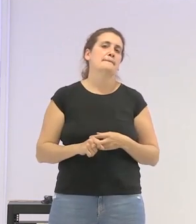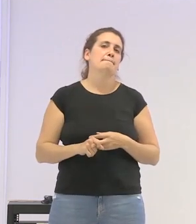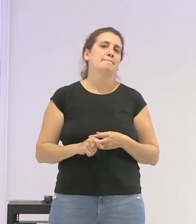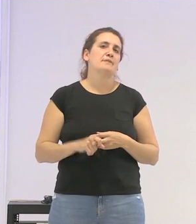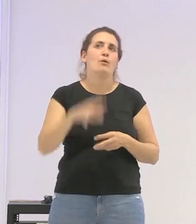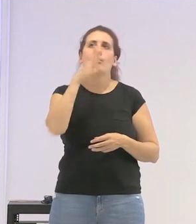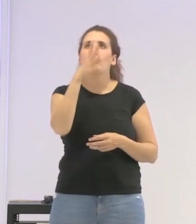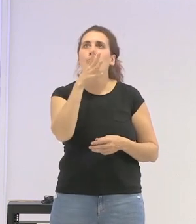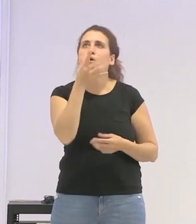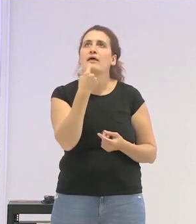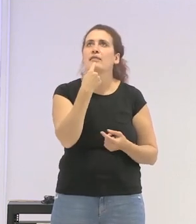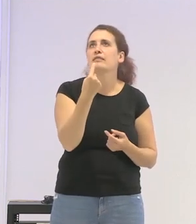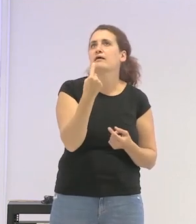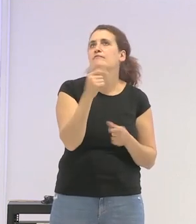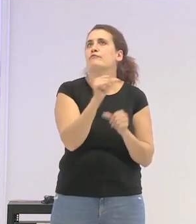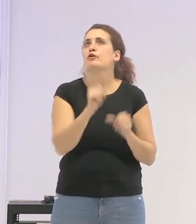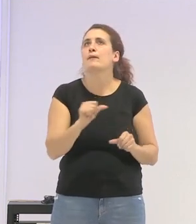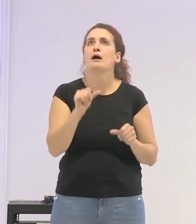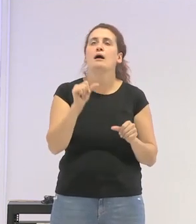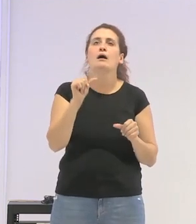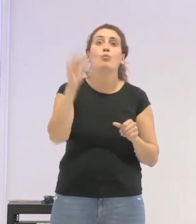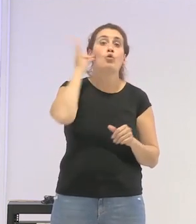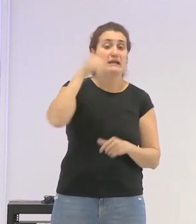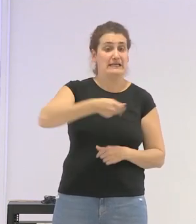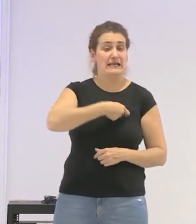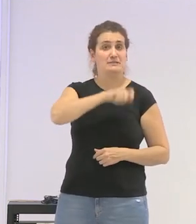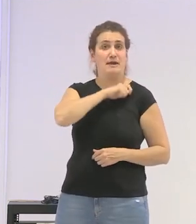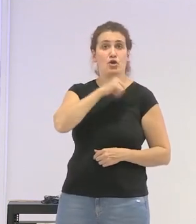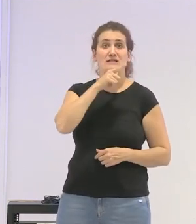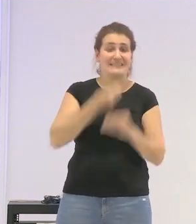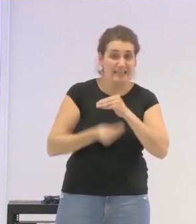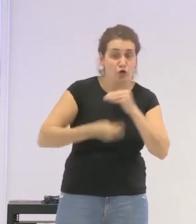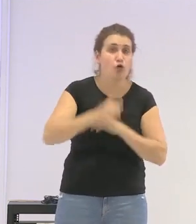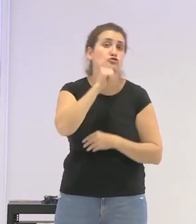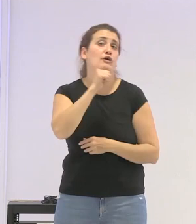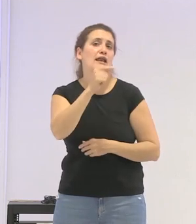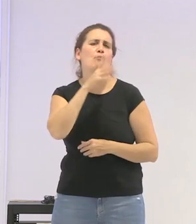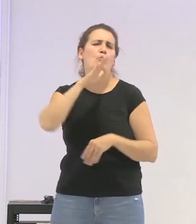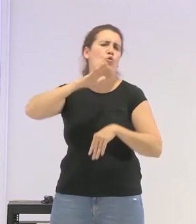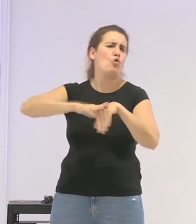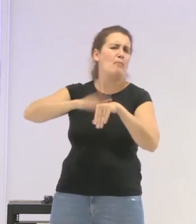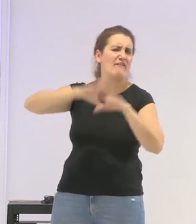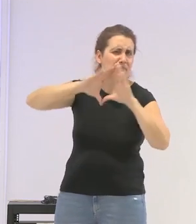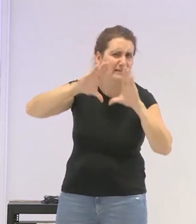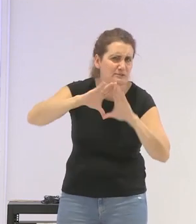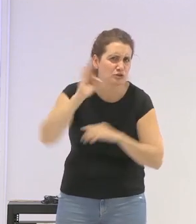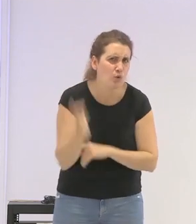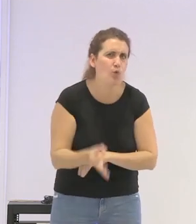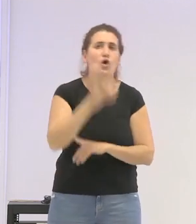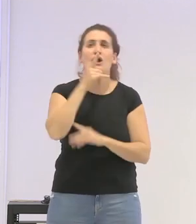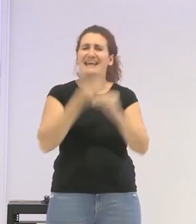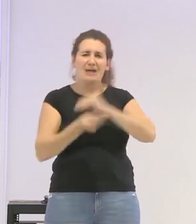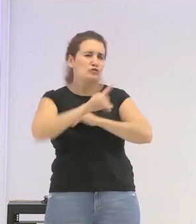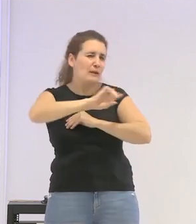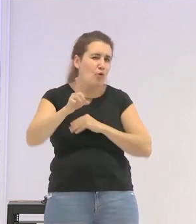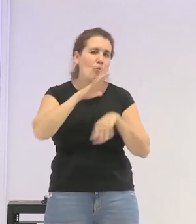porque de alguna manera ellos dicen las mujeres españolas no quieren tener hijos por culpa del feminismo, tampoco tienen hijos por culpa del